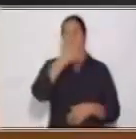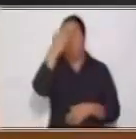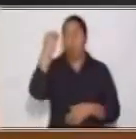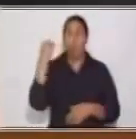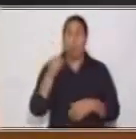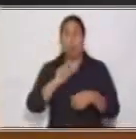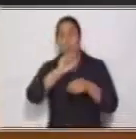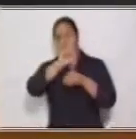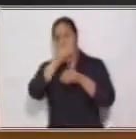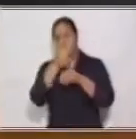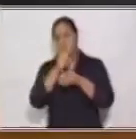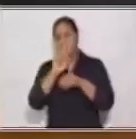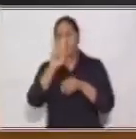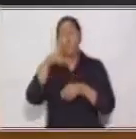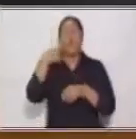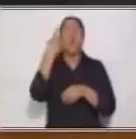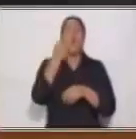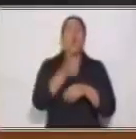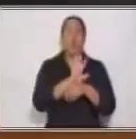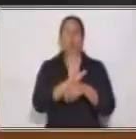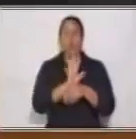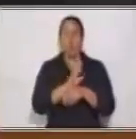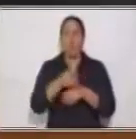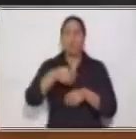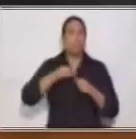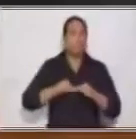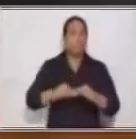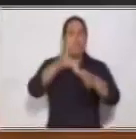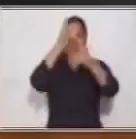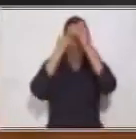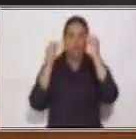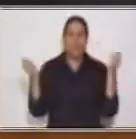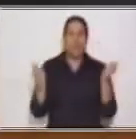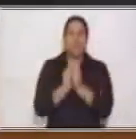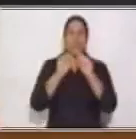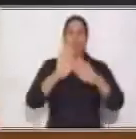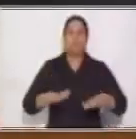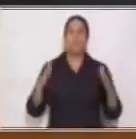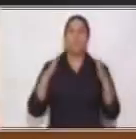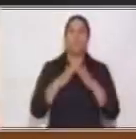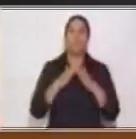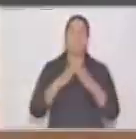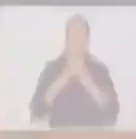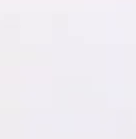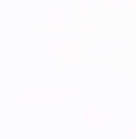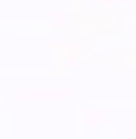sintonizar el próximo programa para que sigamos aprendiendo juntos. Quédate en casa.